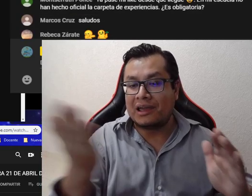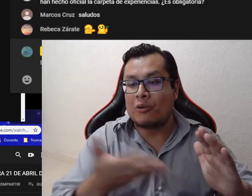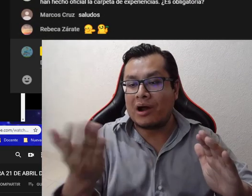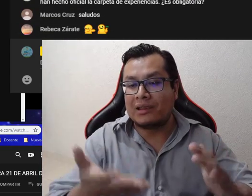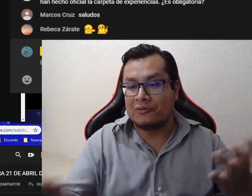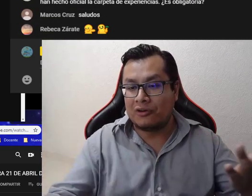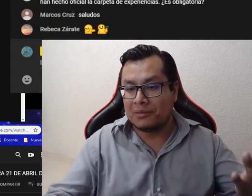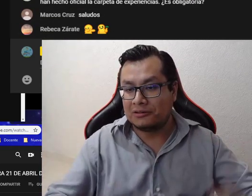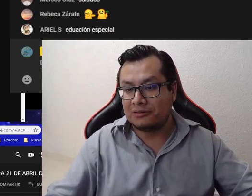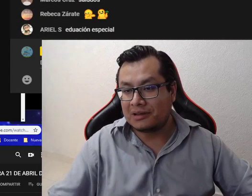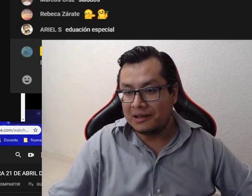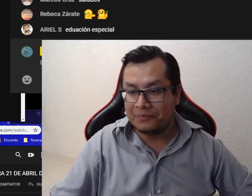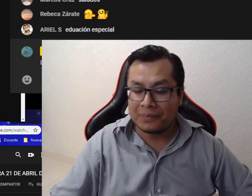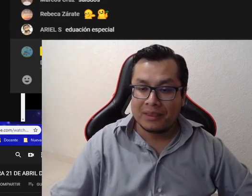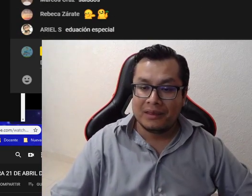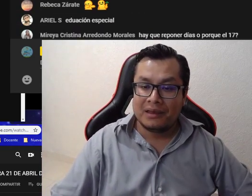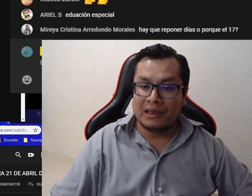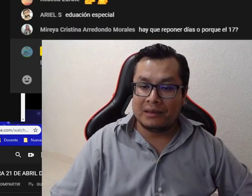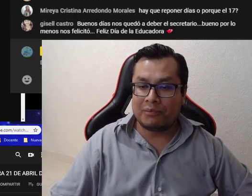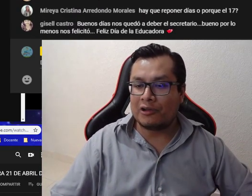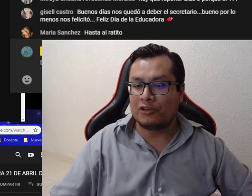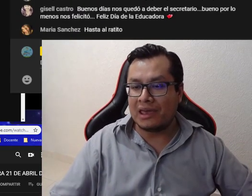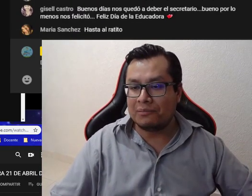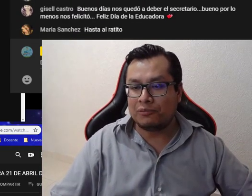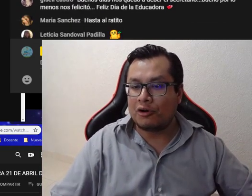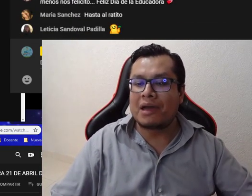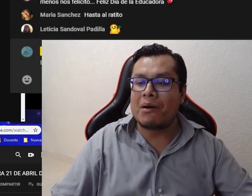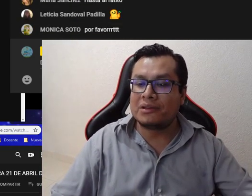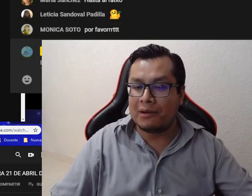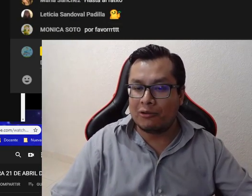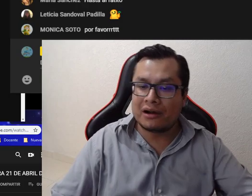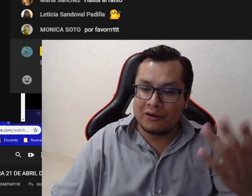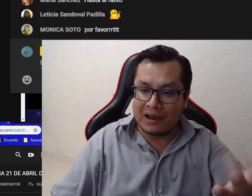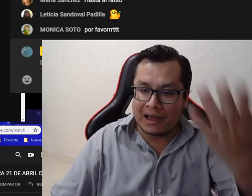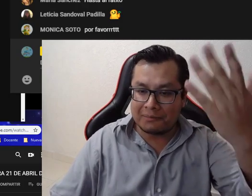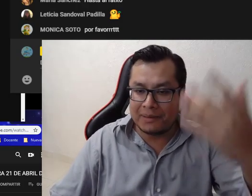experiencias porque ahí guardan la información, ¿sale? Y cuando lleguen, ¿con